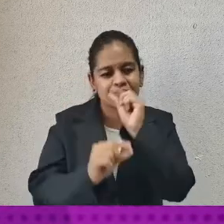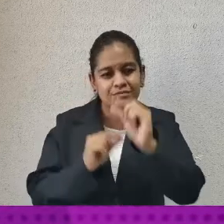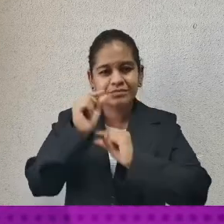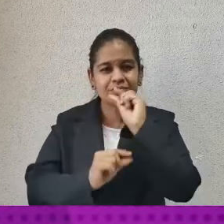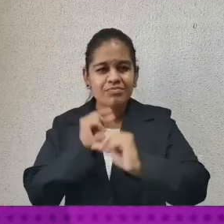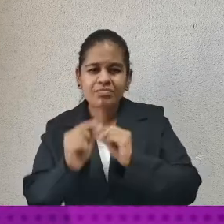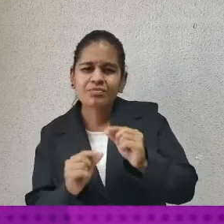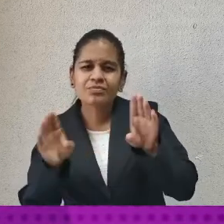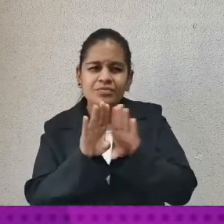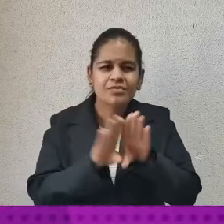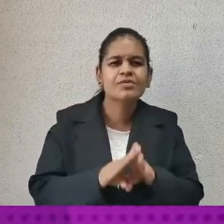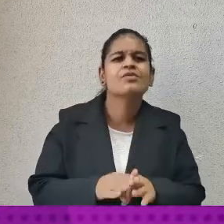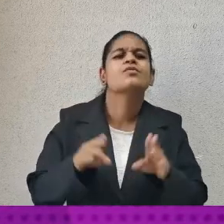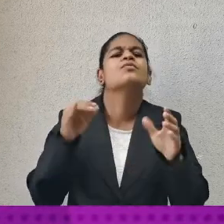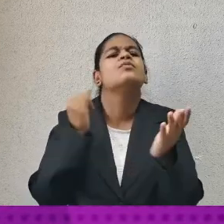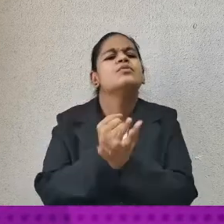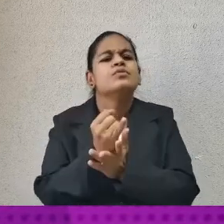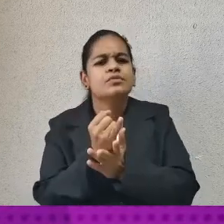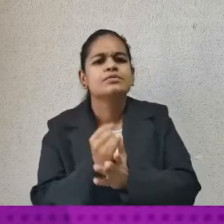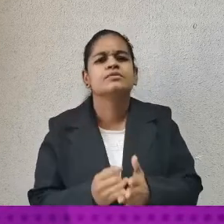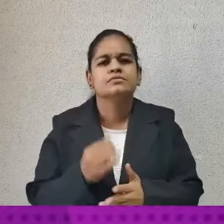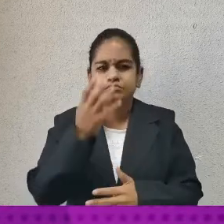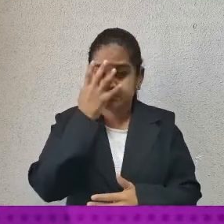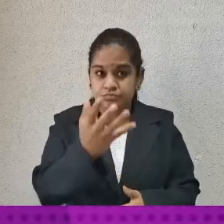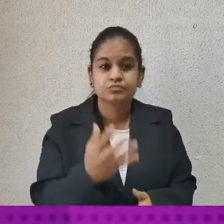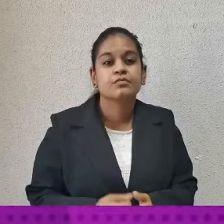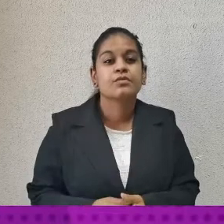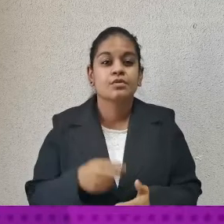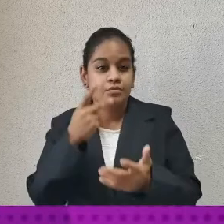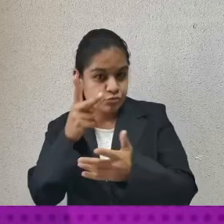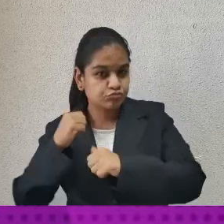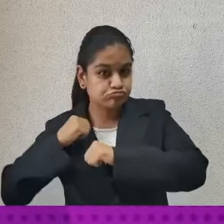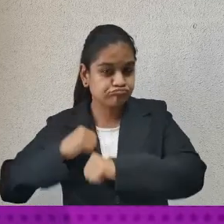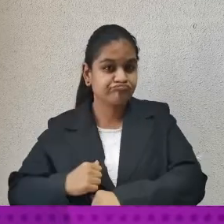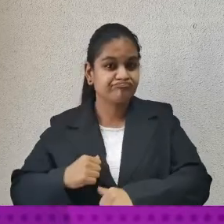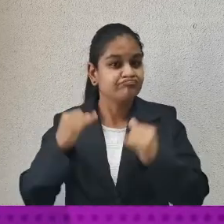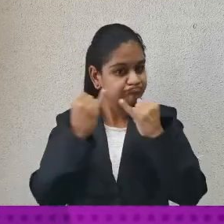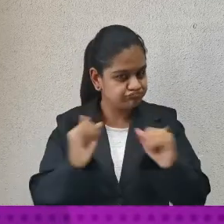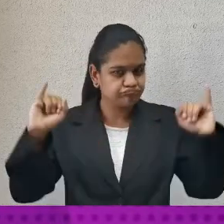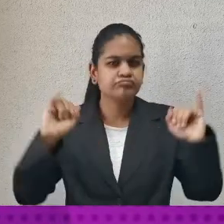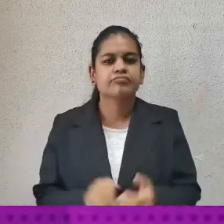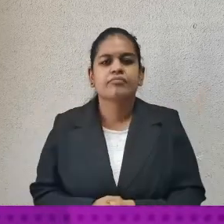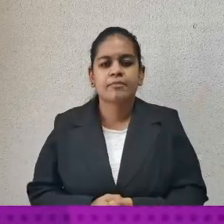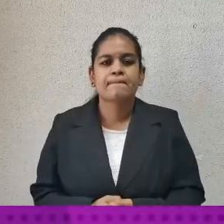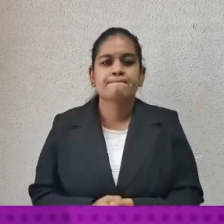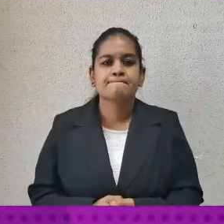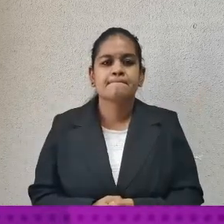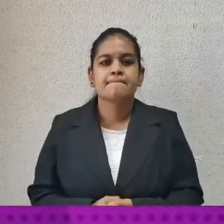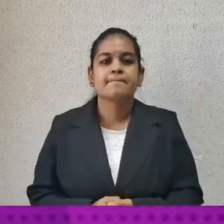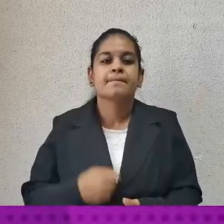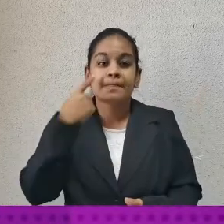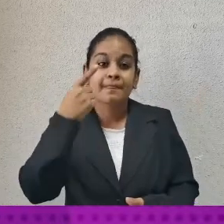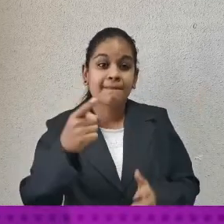ganarse a pulso a través de sentencias firmes e independientes sus resoluciones. Hay que recordar solo un dato importante. El